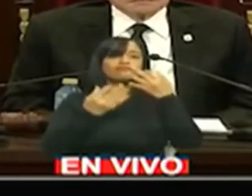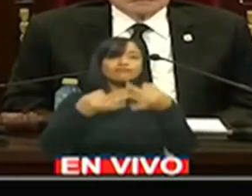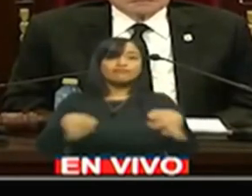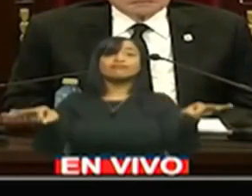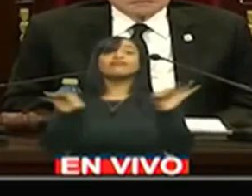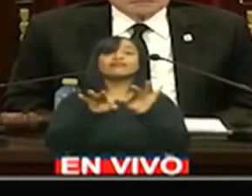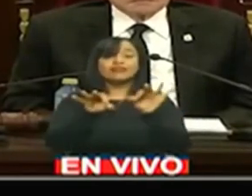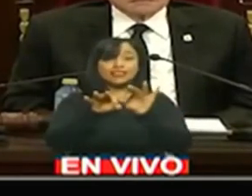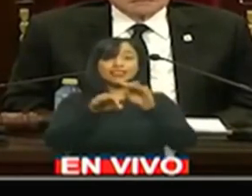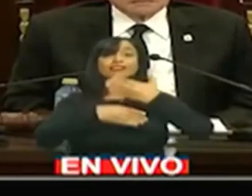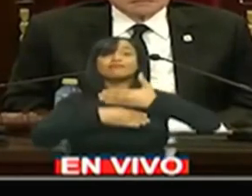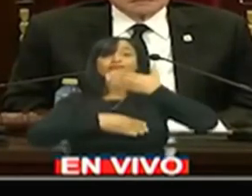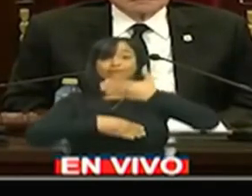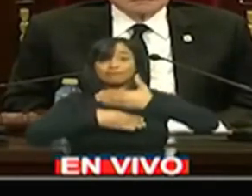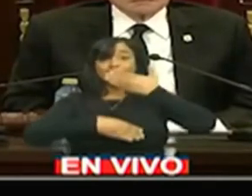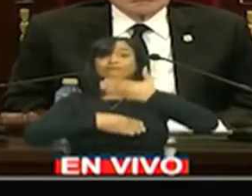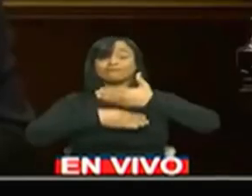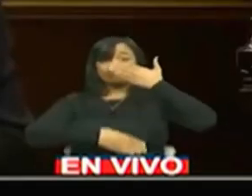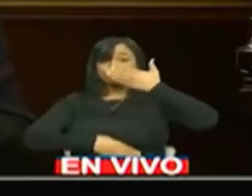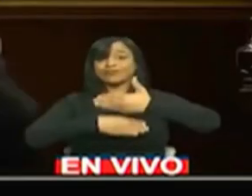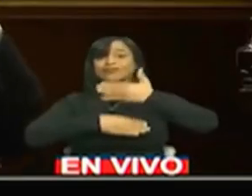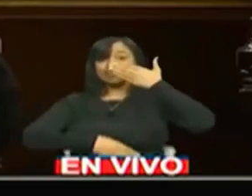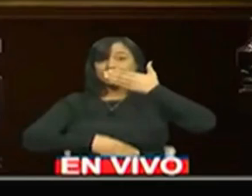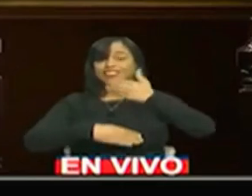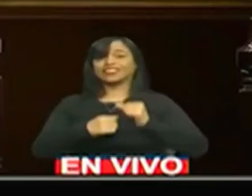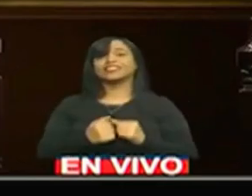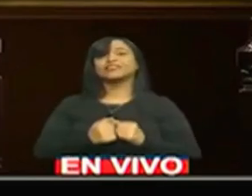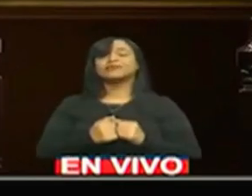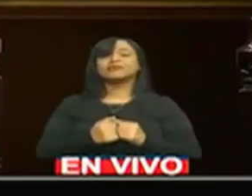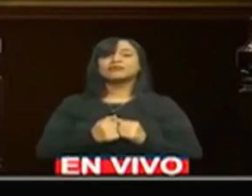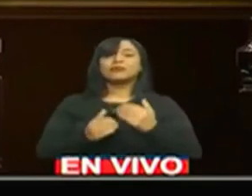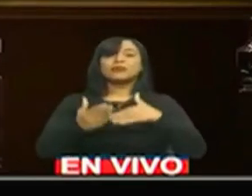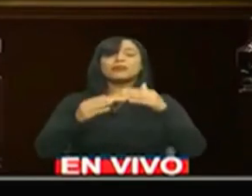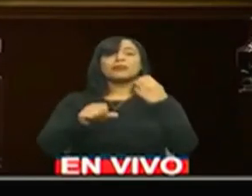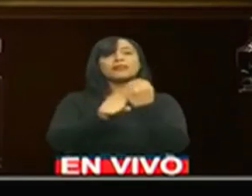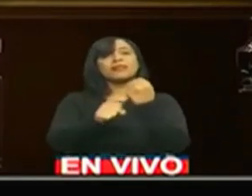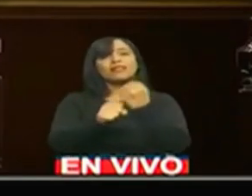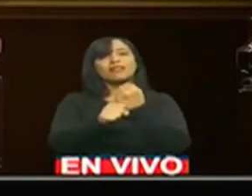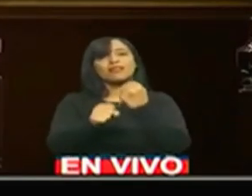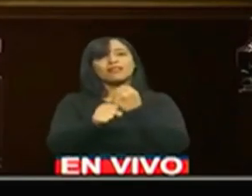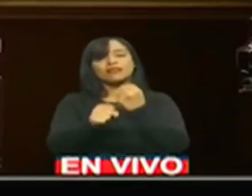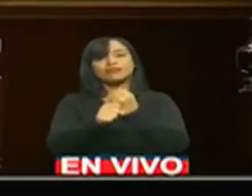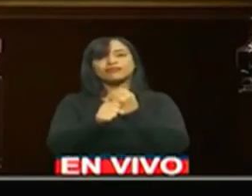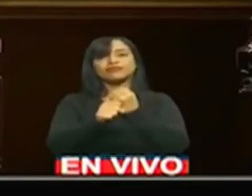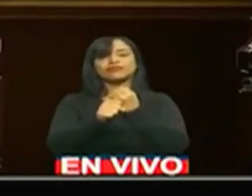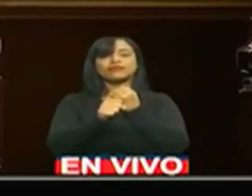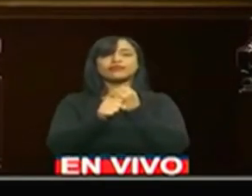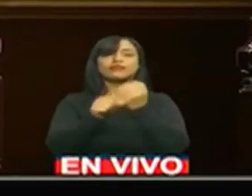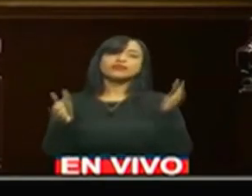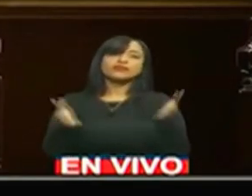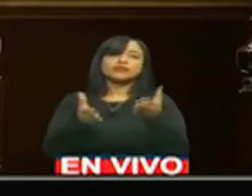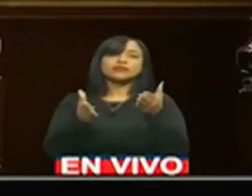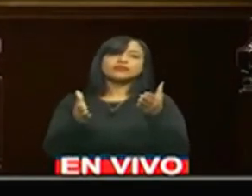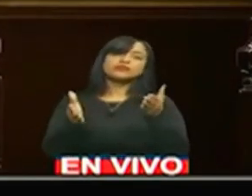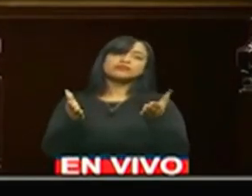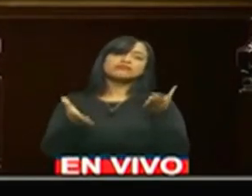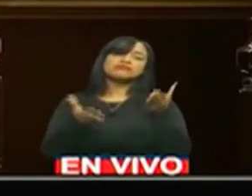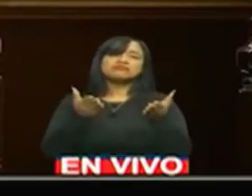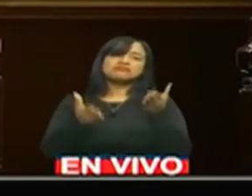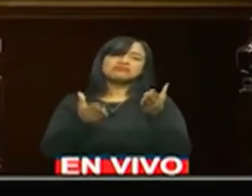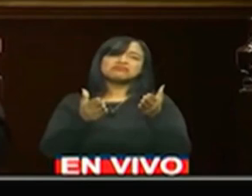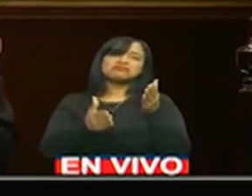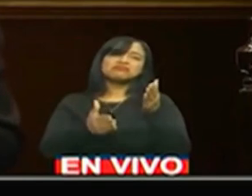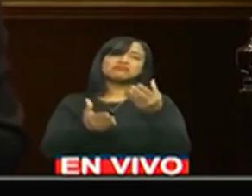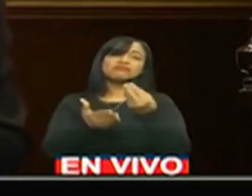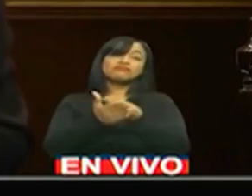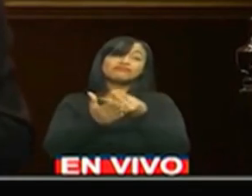fronteriza. Esta obra, cuyo estudio y diseño se encuentra en una fase de licitación con un